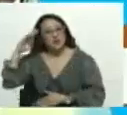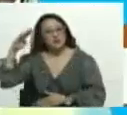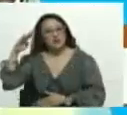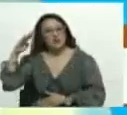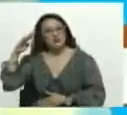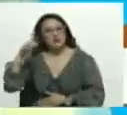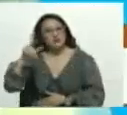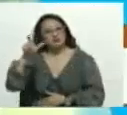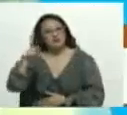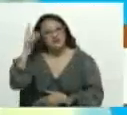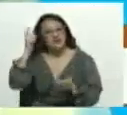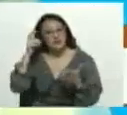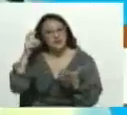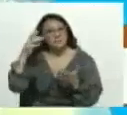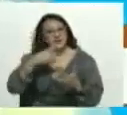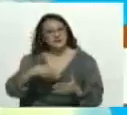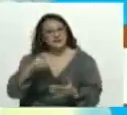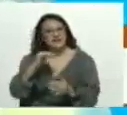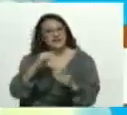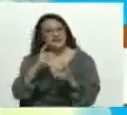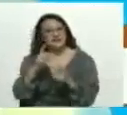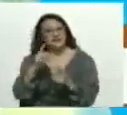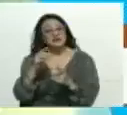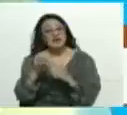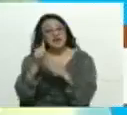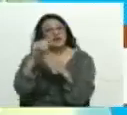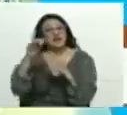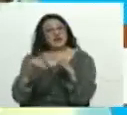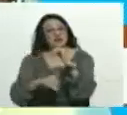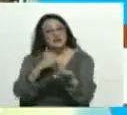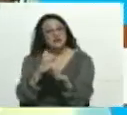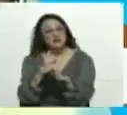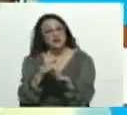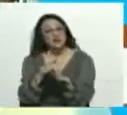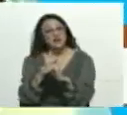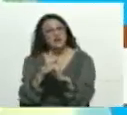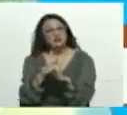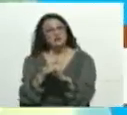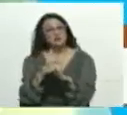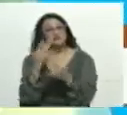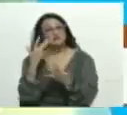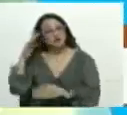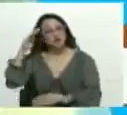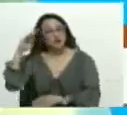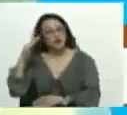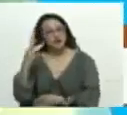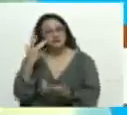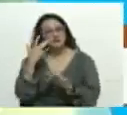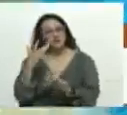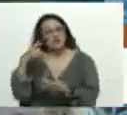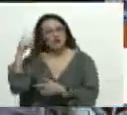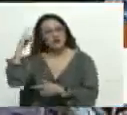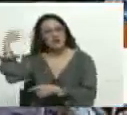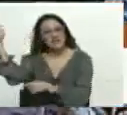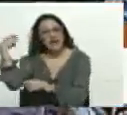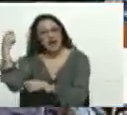presidente era un líder internacional pero se vio soldado y siempre se vio sambo y siempre se vio llanero